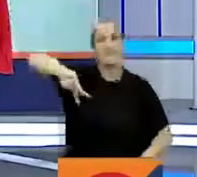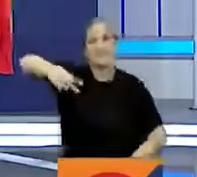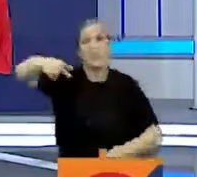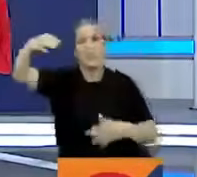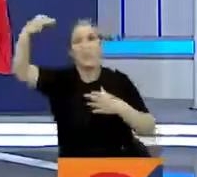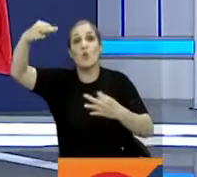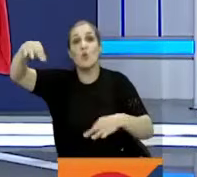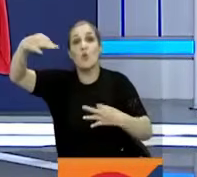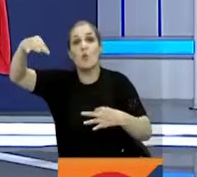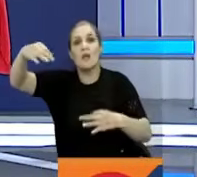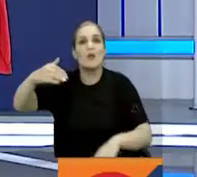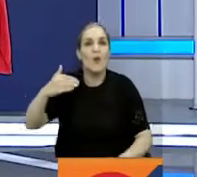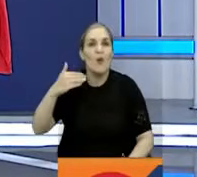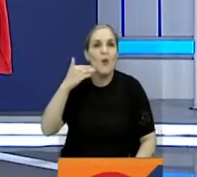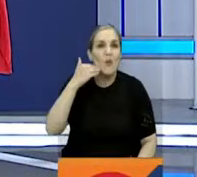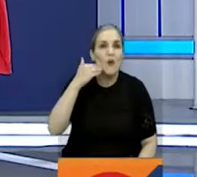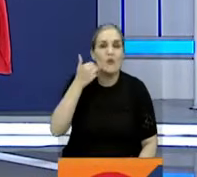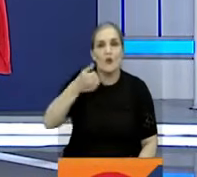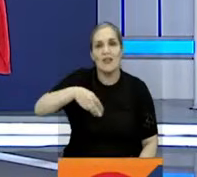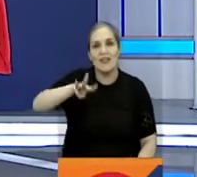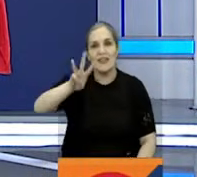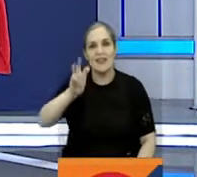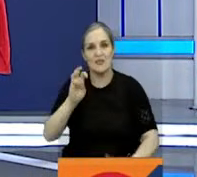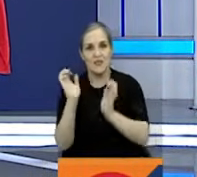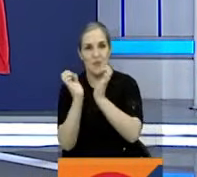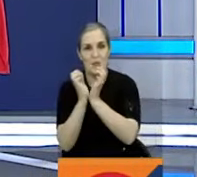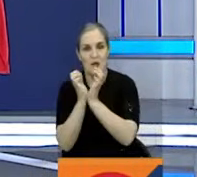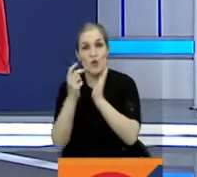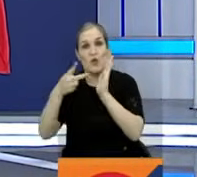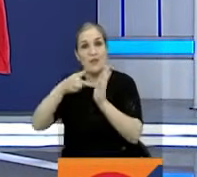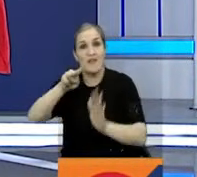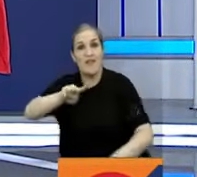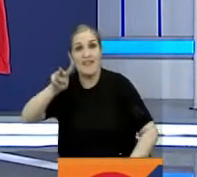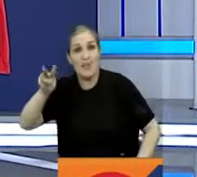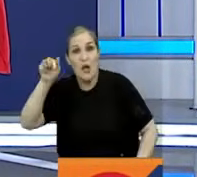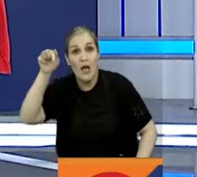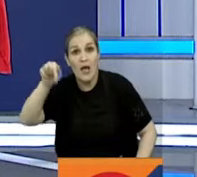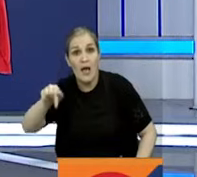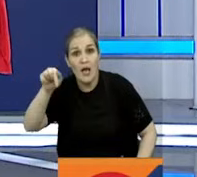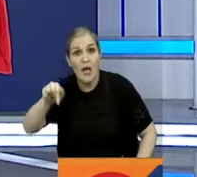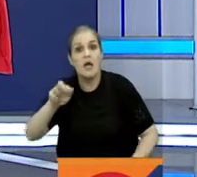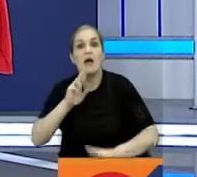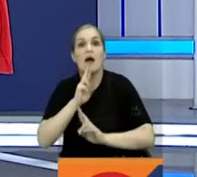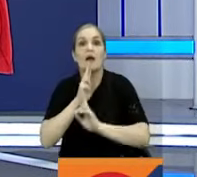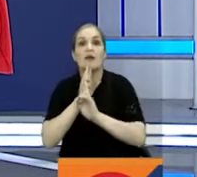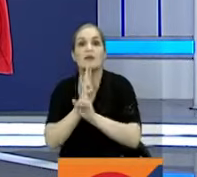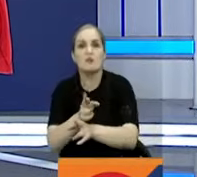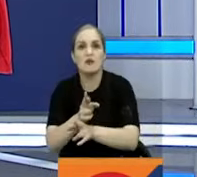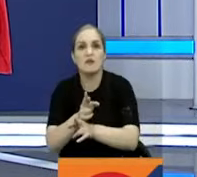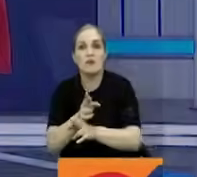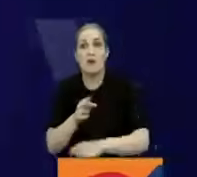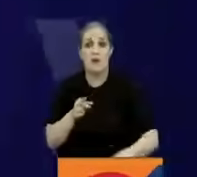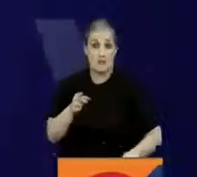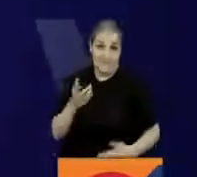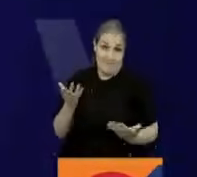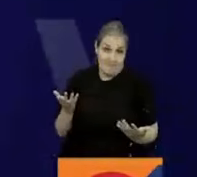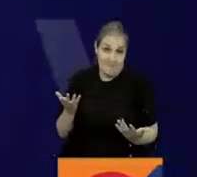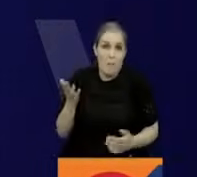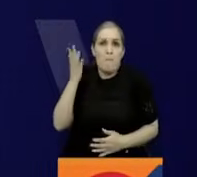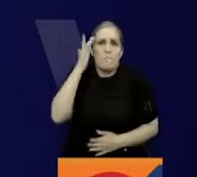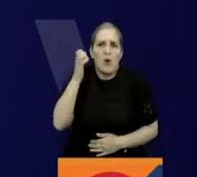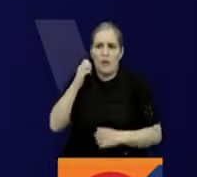un mes después, el 18 de mayo de 2022, en él está la respuesta del por qué Calzones no ha